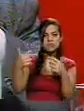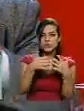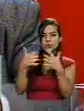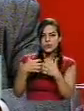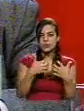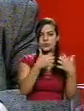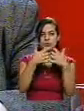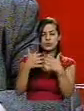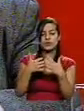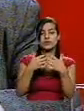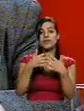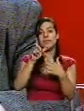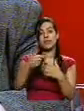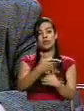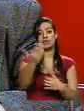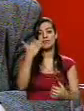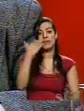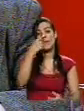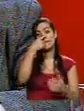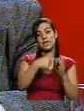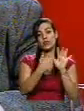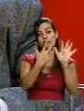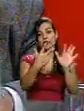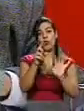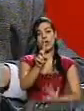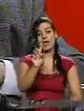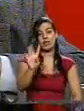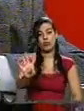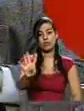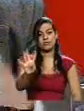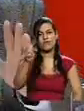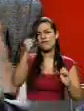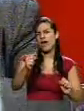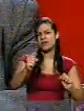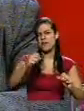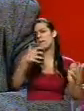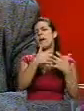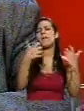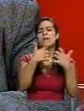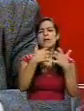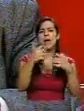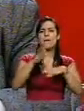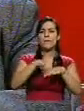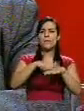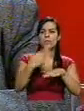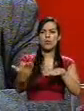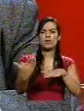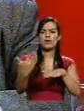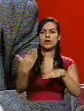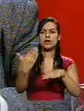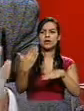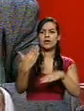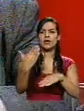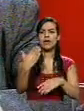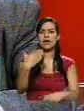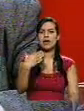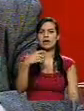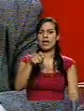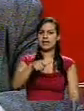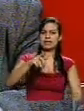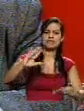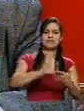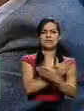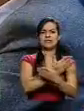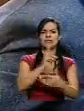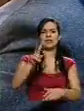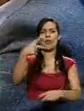la rebelión, perdón, que se desarrolla a partir de 1814 cuando se da el traste con la República, pues,